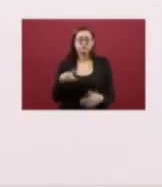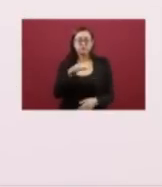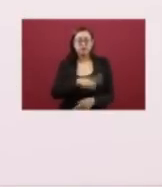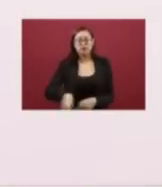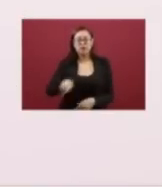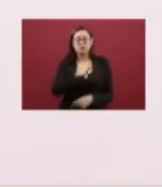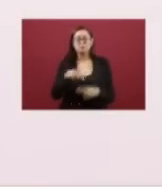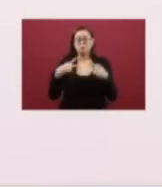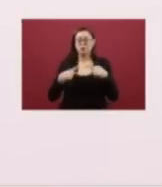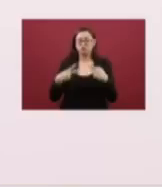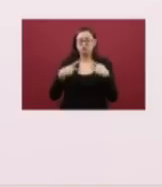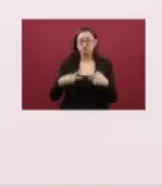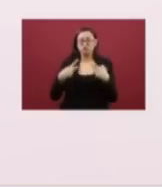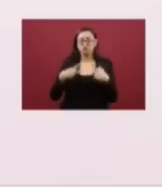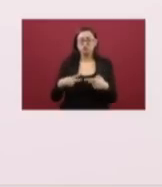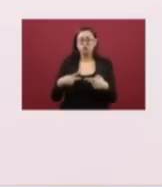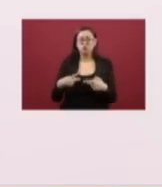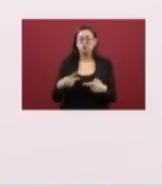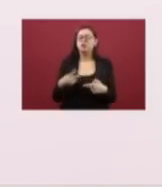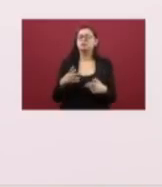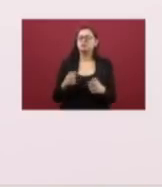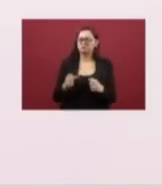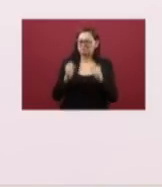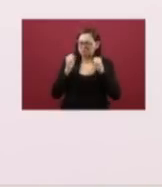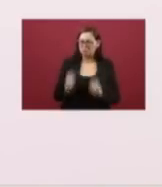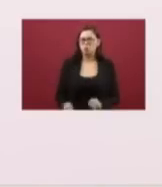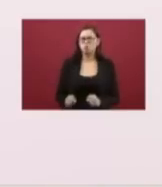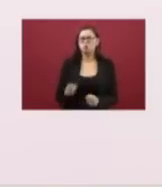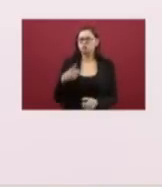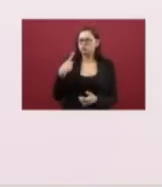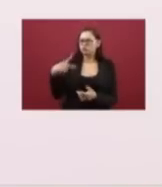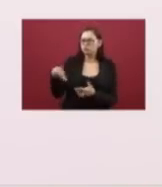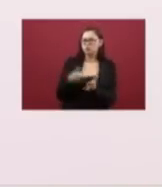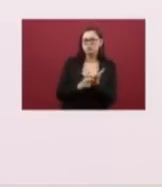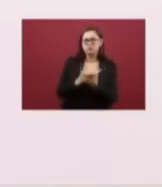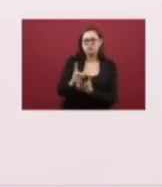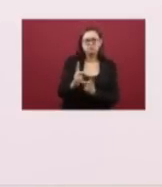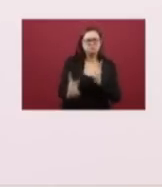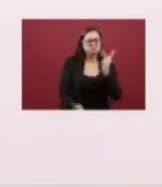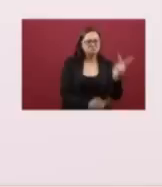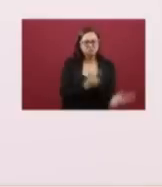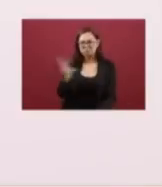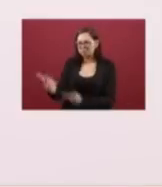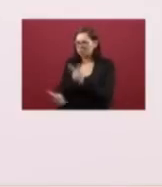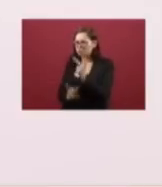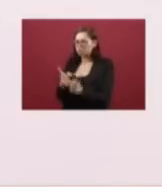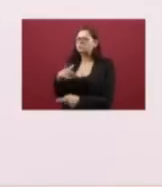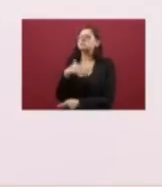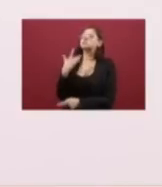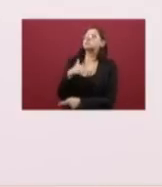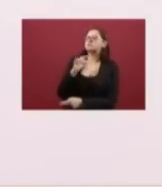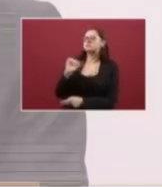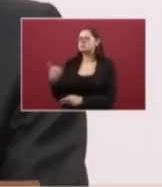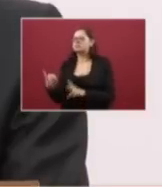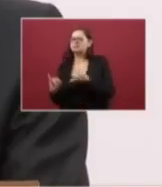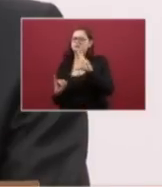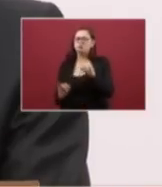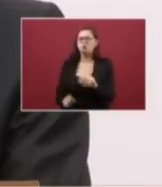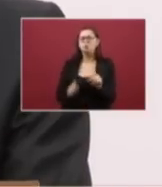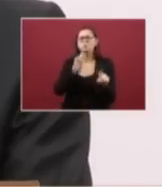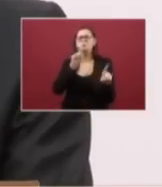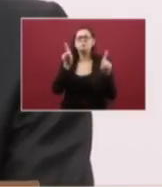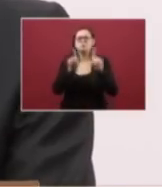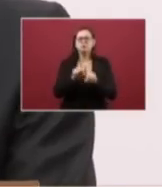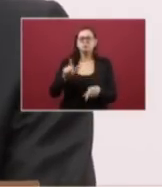lo identificas muy bien. Cuando saca la lista de medios de comunicación a los que se les dio dinero, sí,